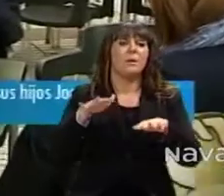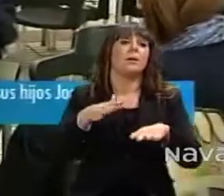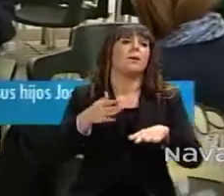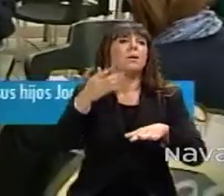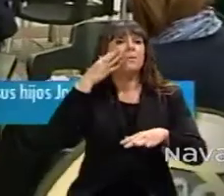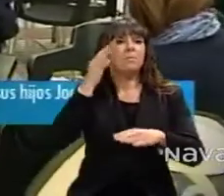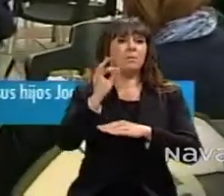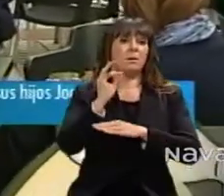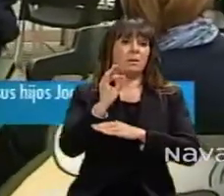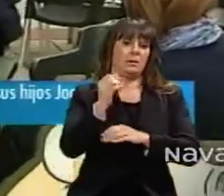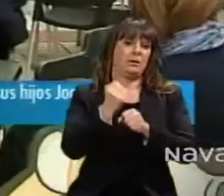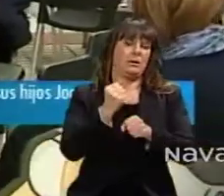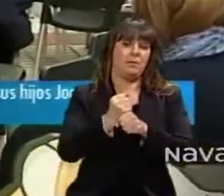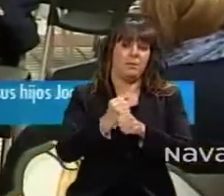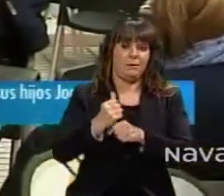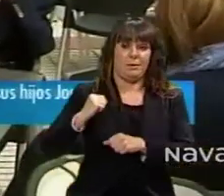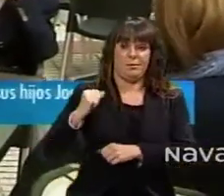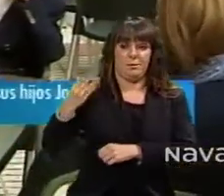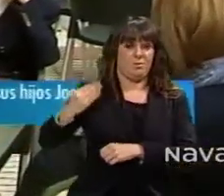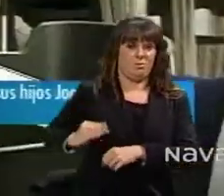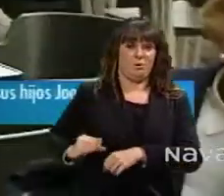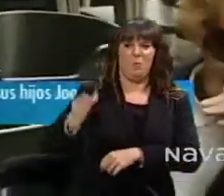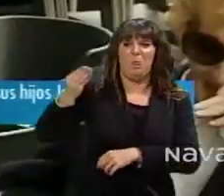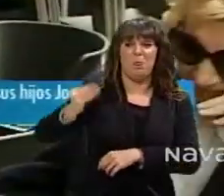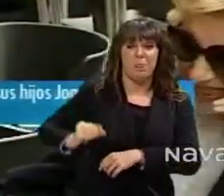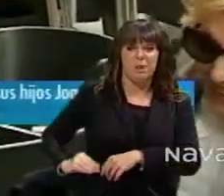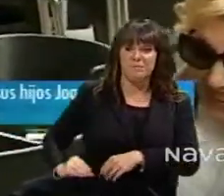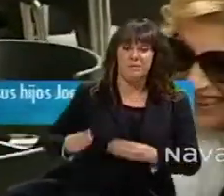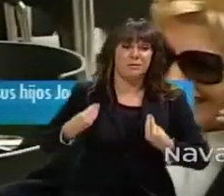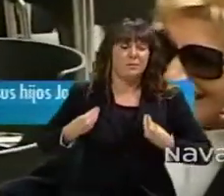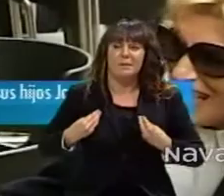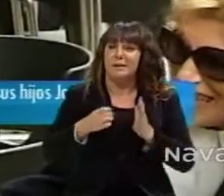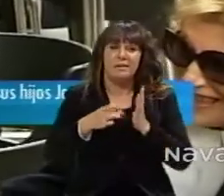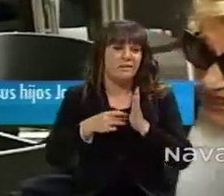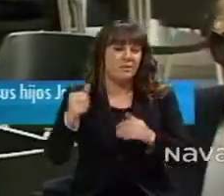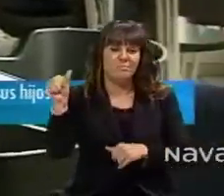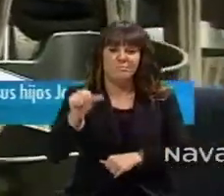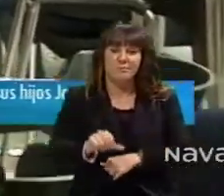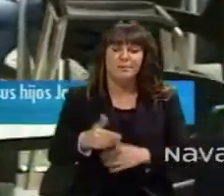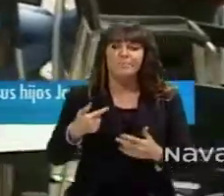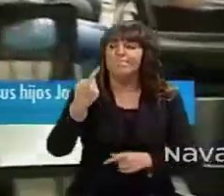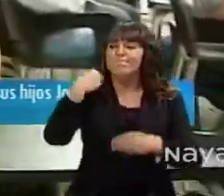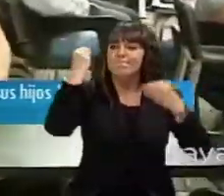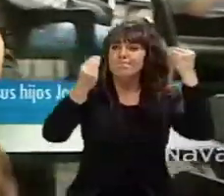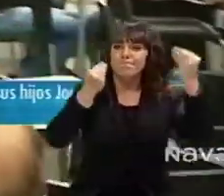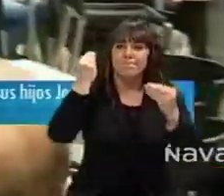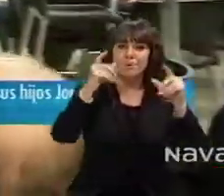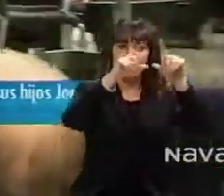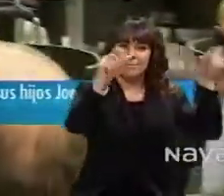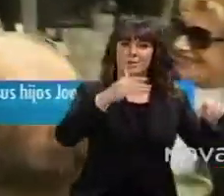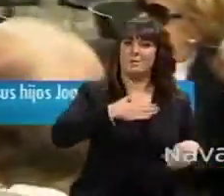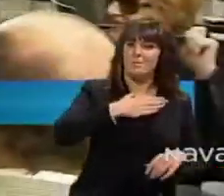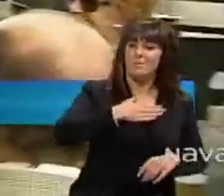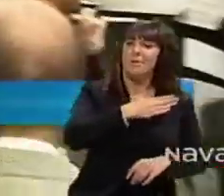que la chica tampoco le llega el sueldo ni para vivir. Y entonces es cuando decidí, bueno, creemos nuestra empresa, dependamos de nosotros